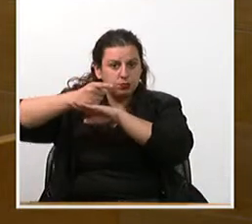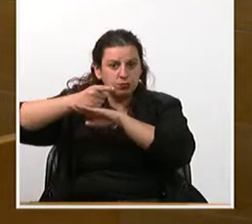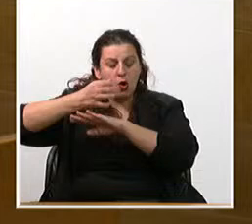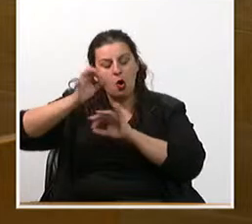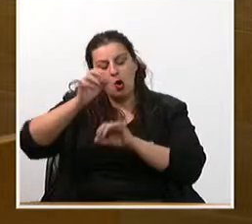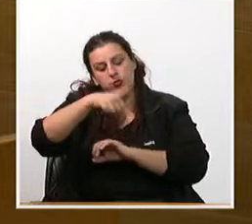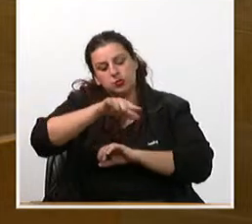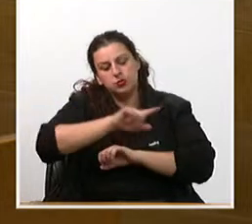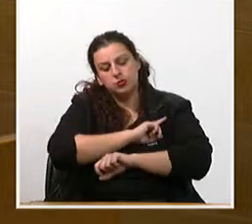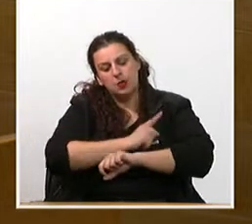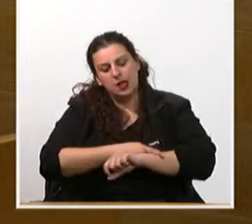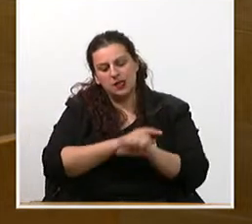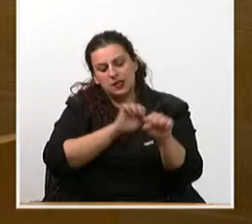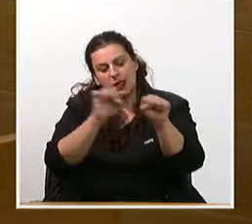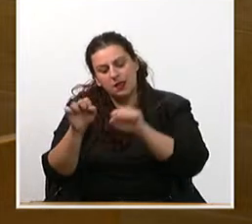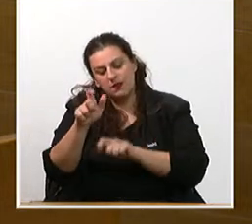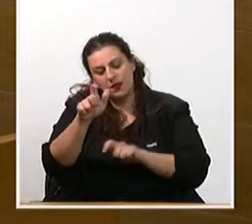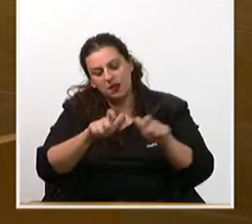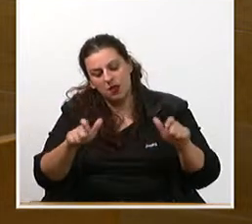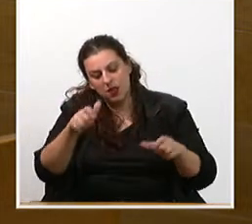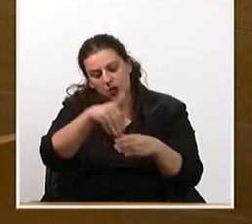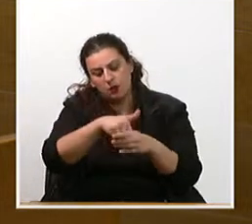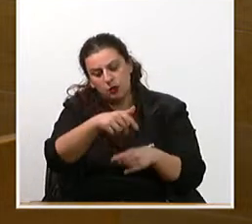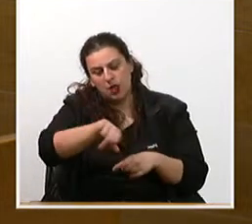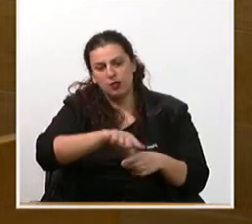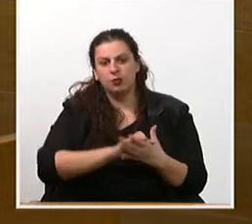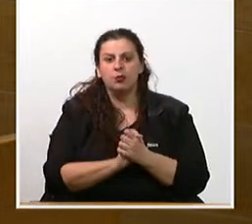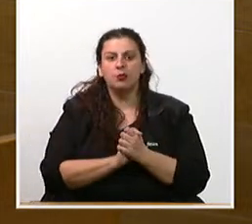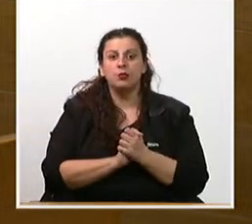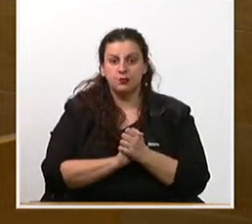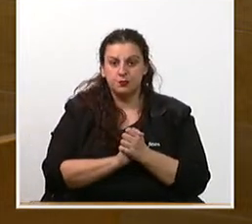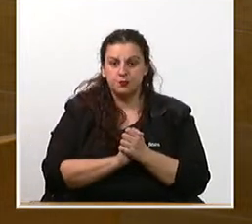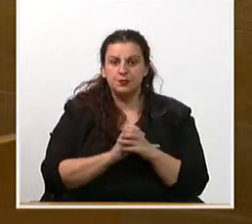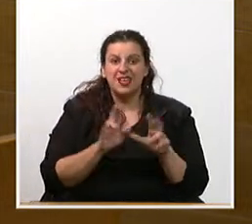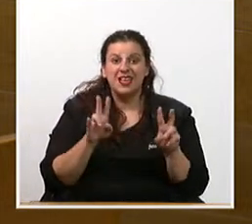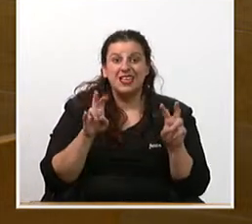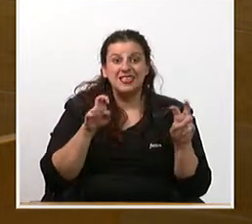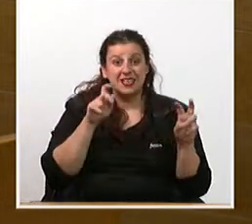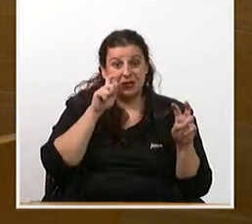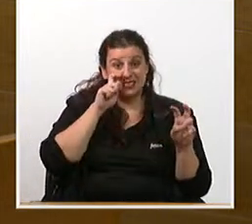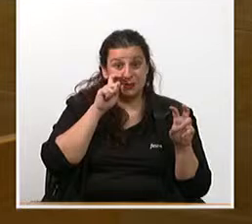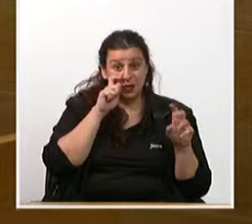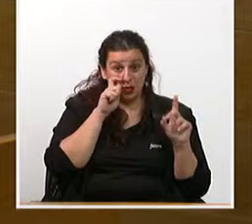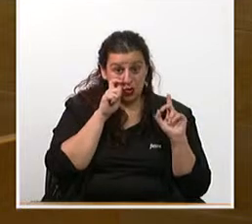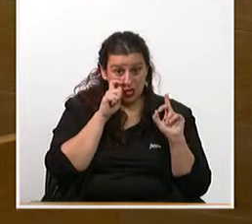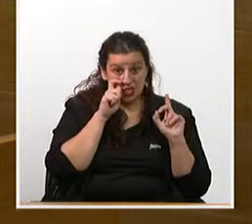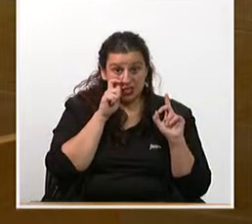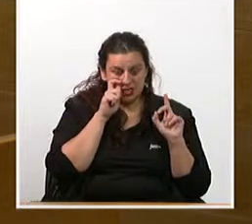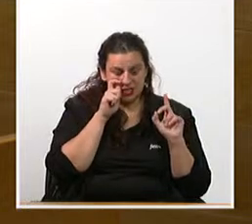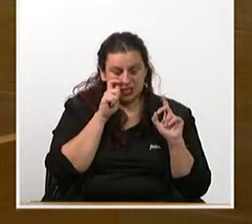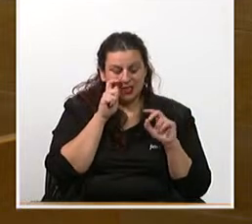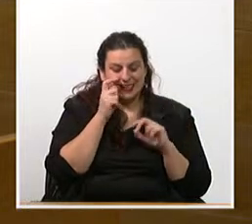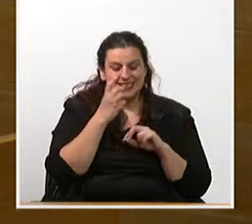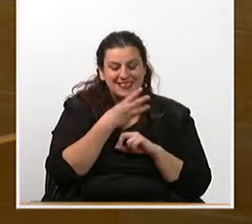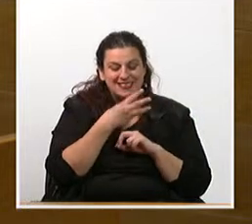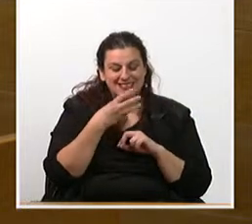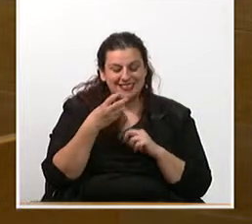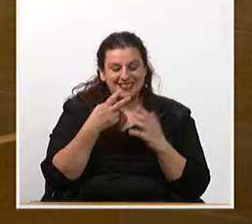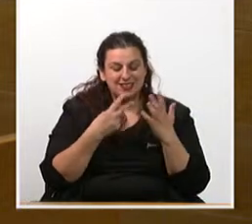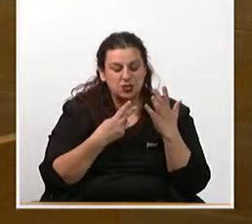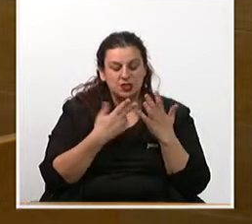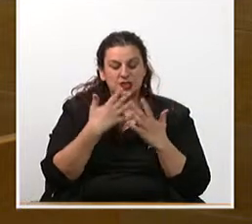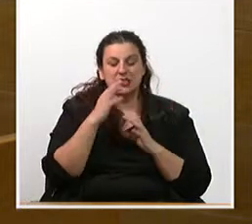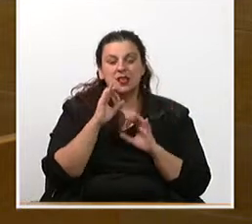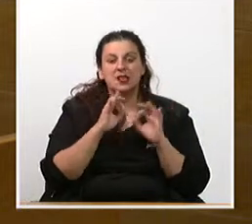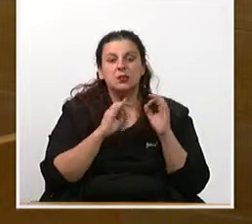atenderán a los ciudadanos que les han votado term mire en cuanto a inspecciones se han incrementado en más de un 375